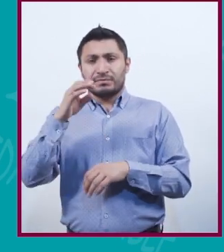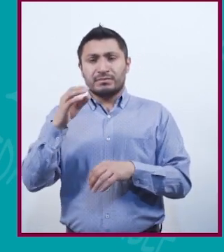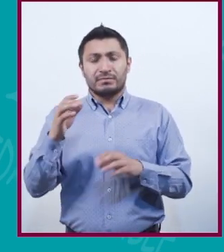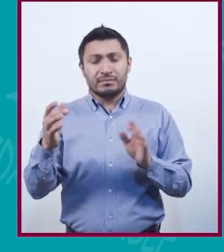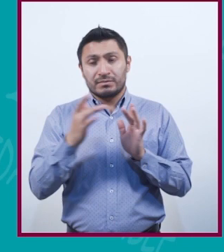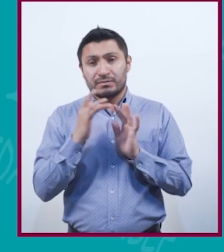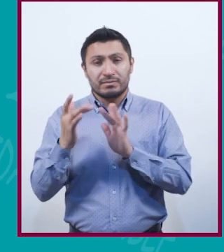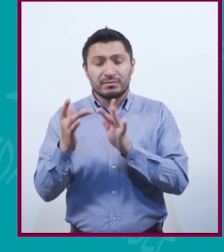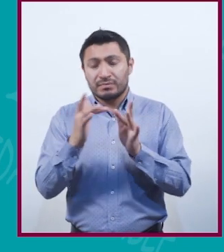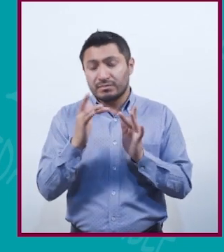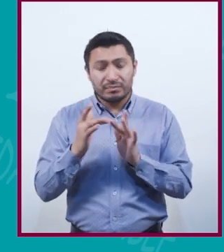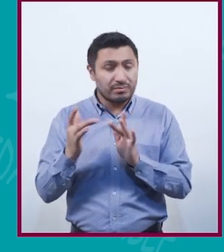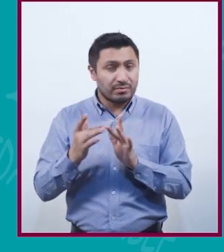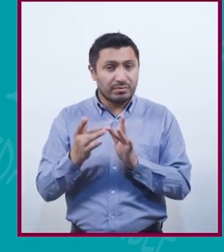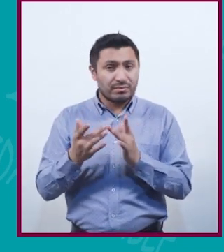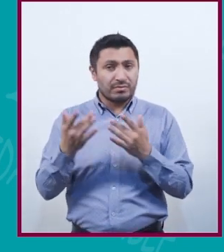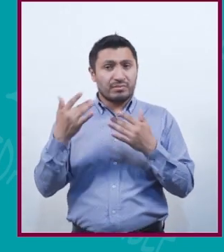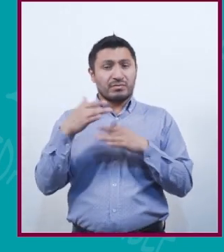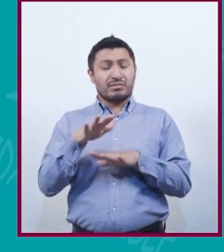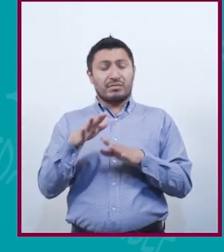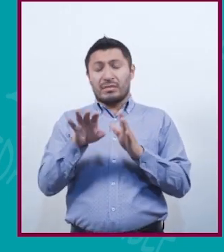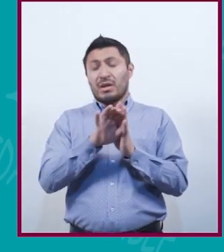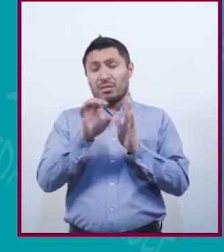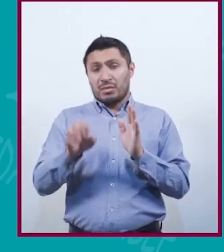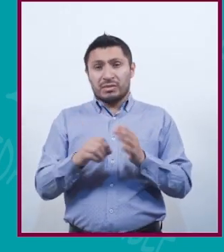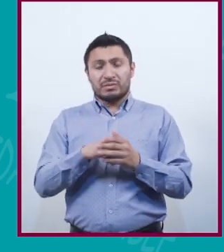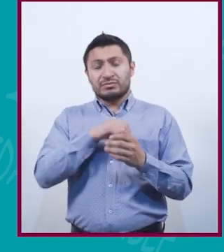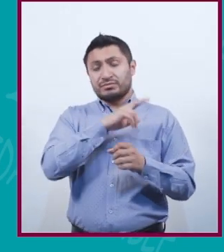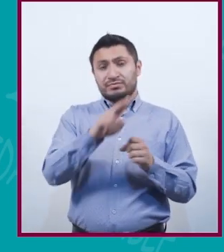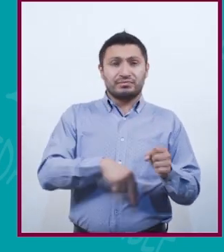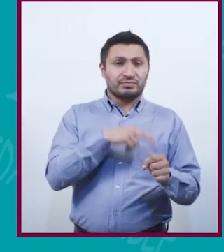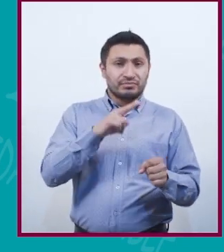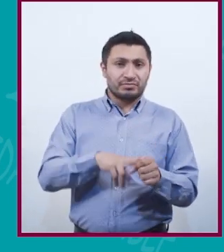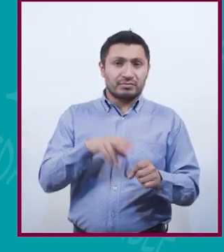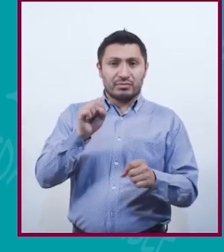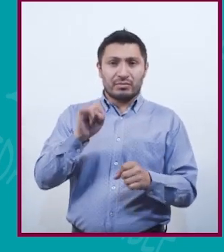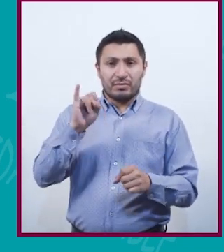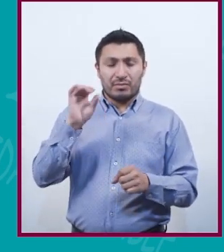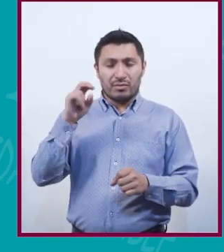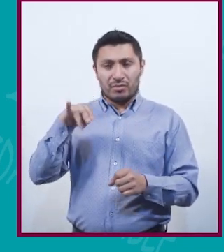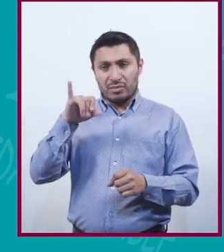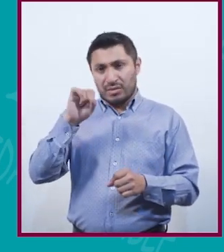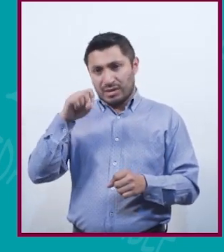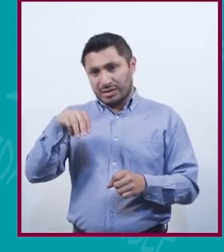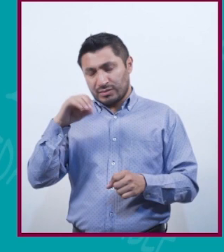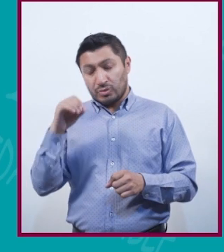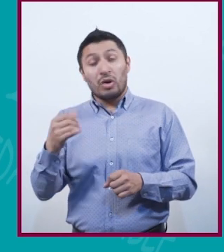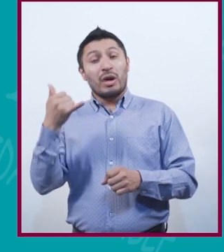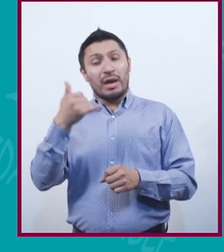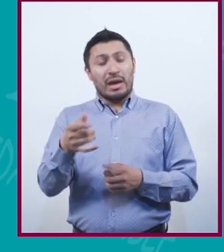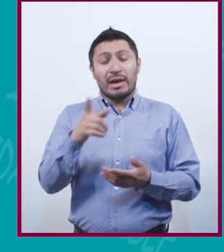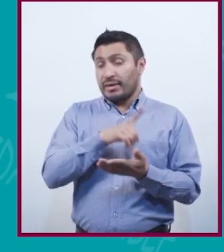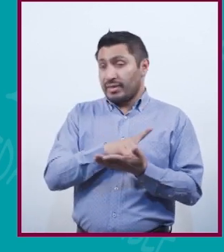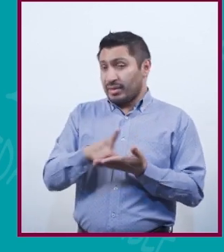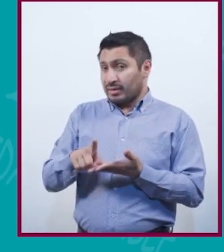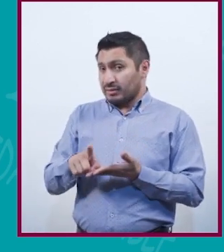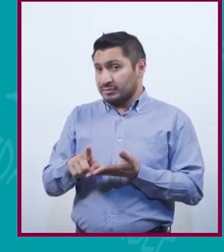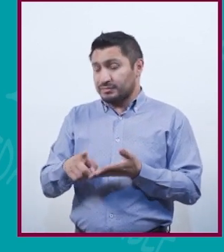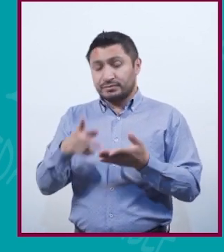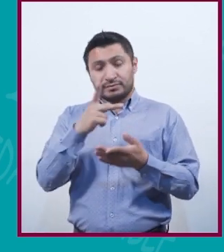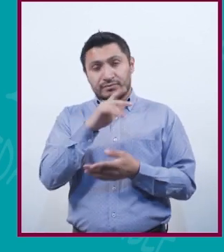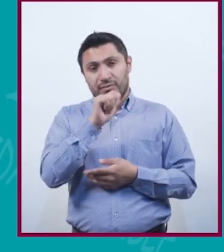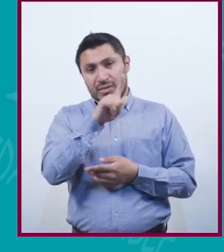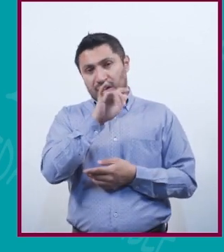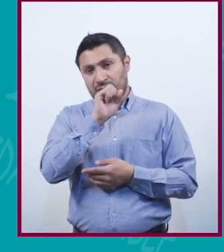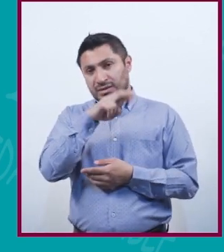cuestiones interconectadas de, por ejemplo, la naturaleza del sionismo y del derecho de